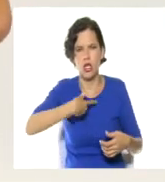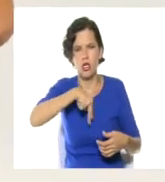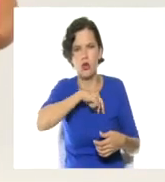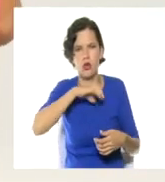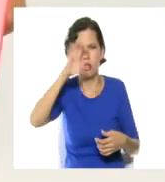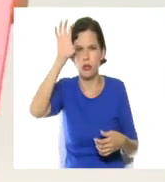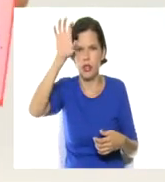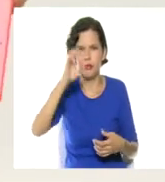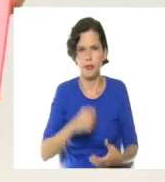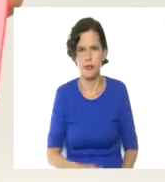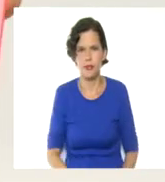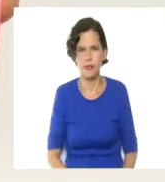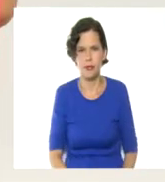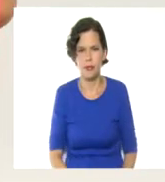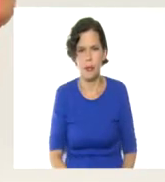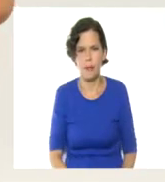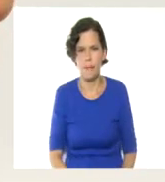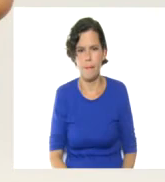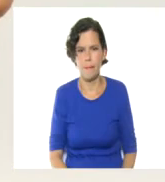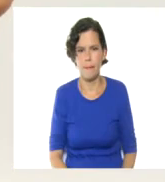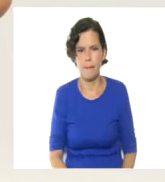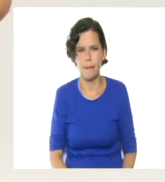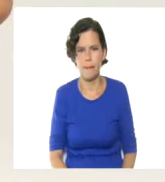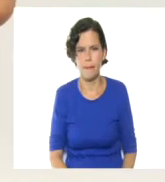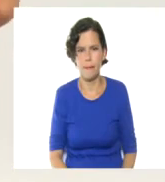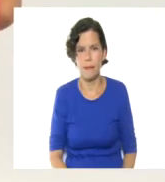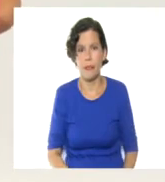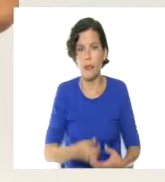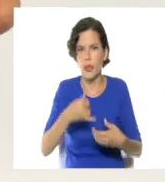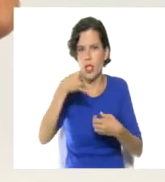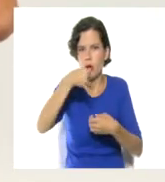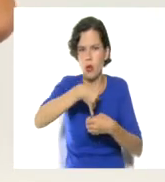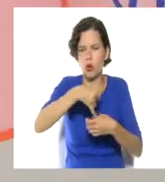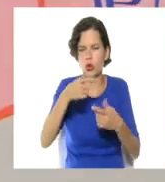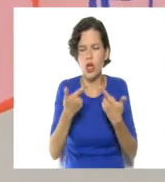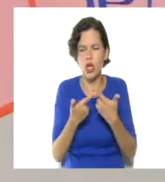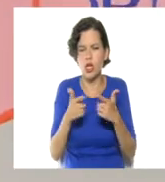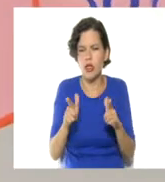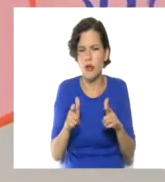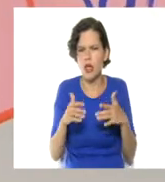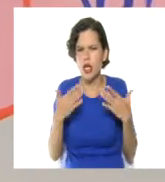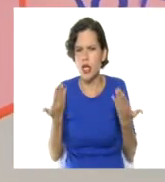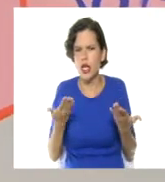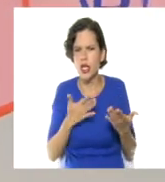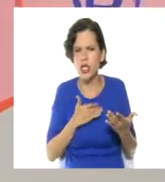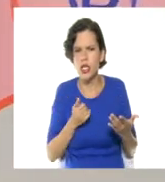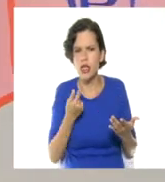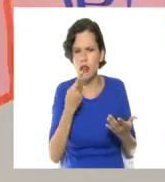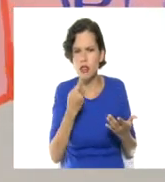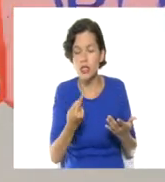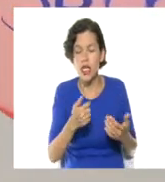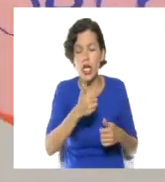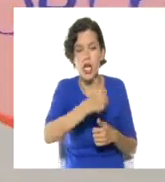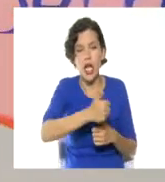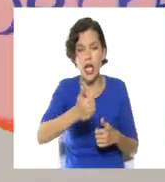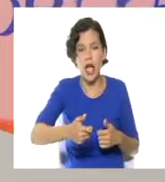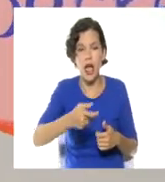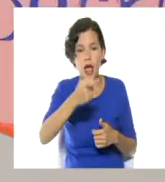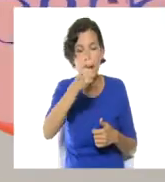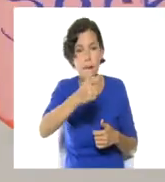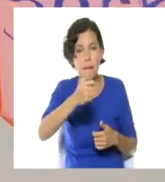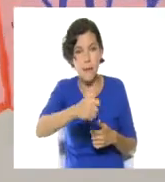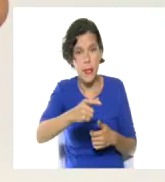país, que es el voto es libre, que quiere decir que cada persona